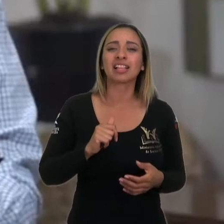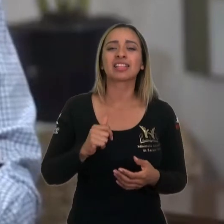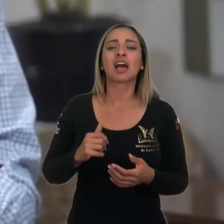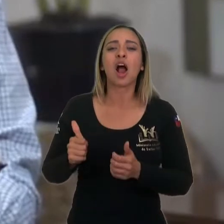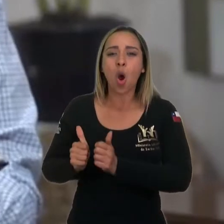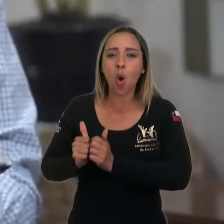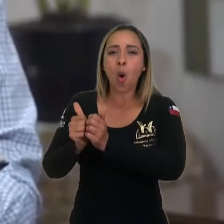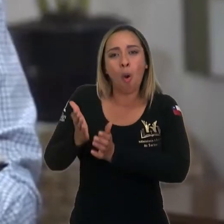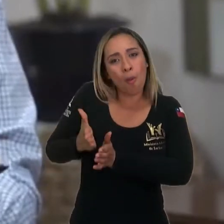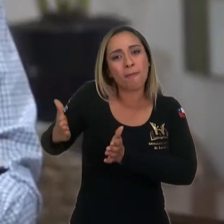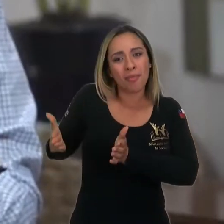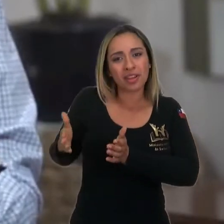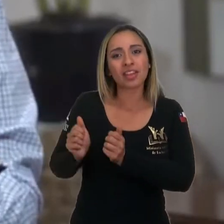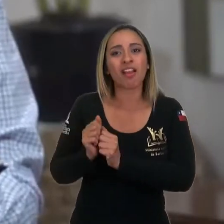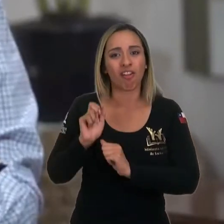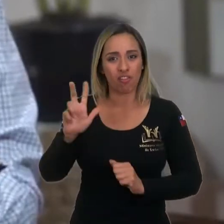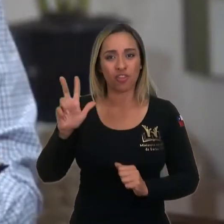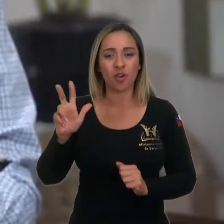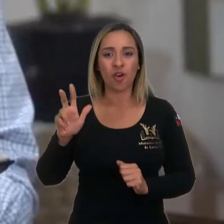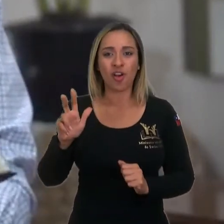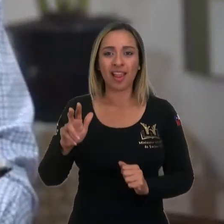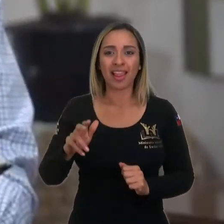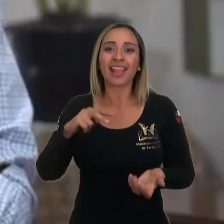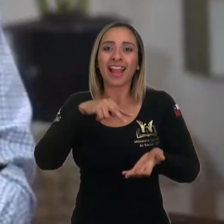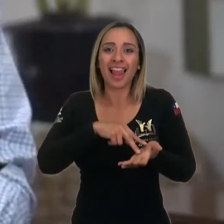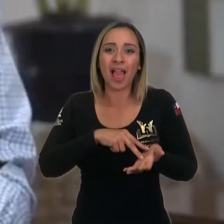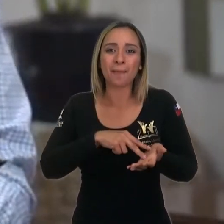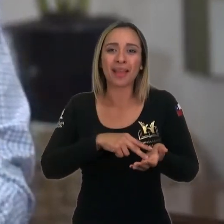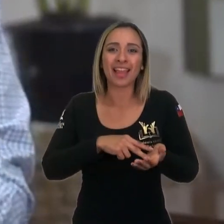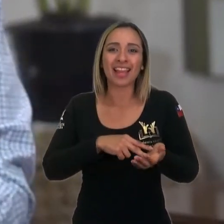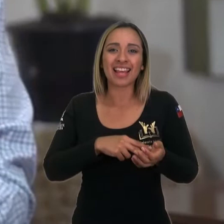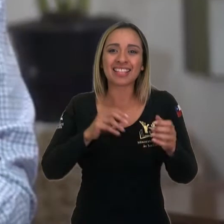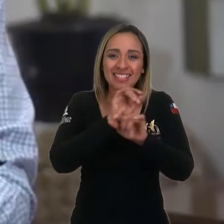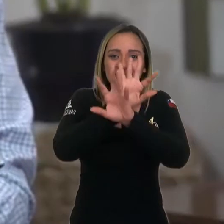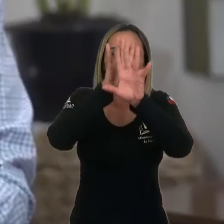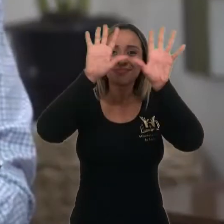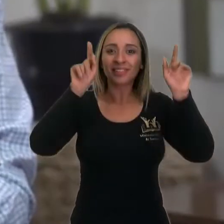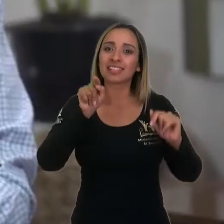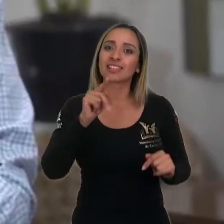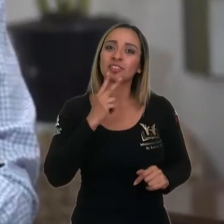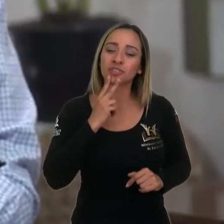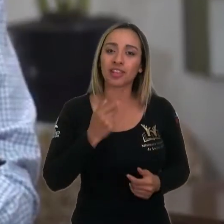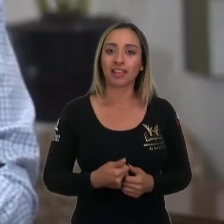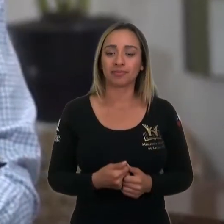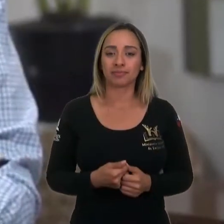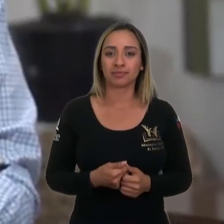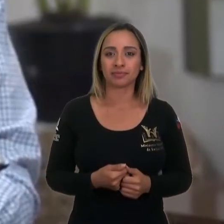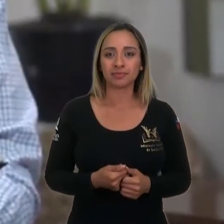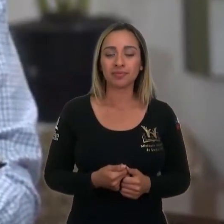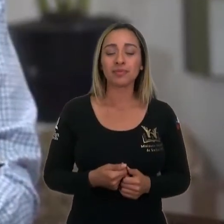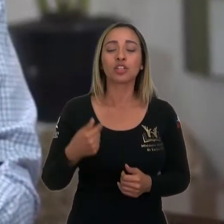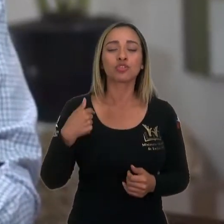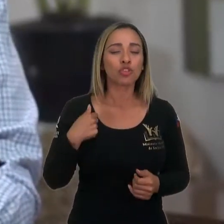diario con Jesús de tal manera que la esperanza brille en tu corazón? Lo que el salmista dice aquí es, no